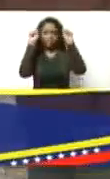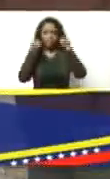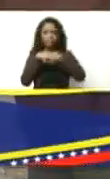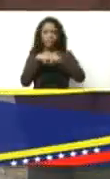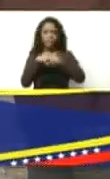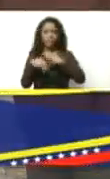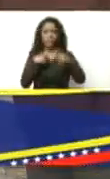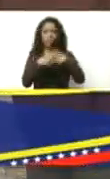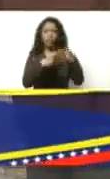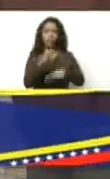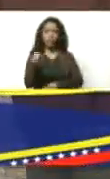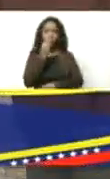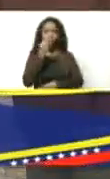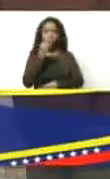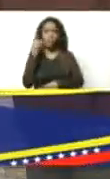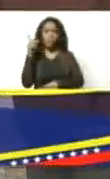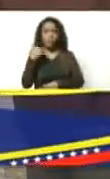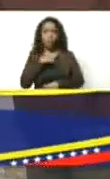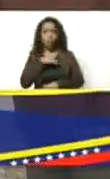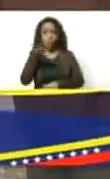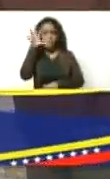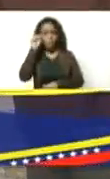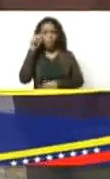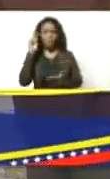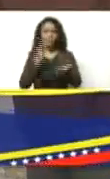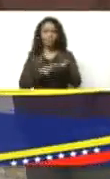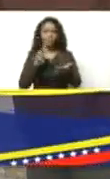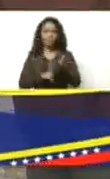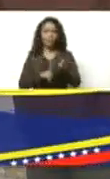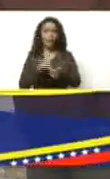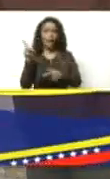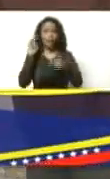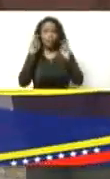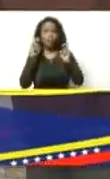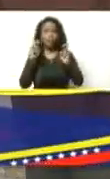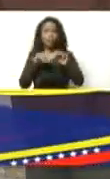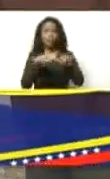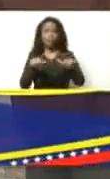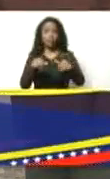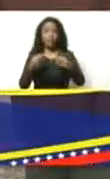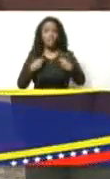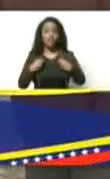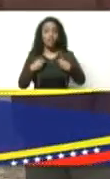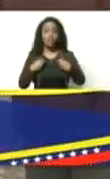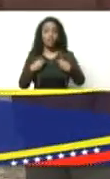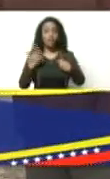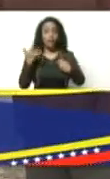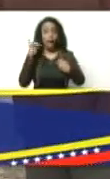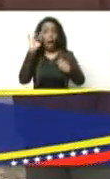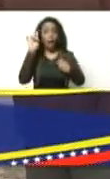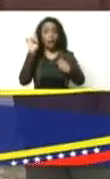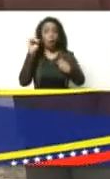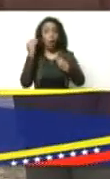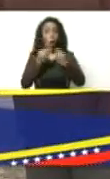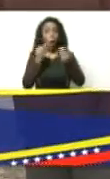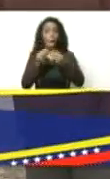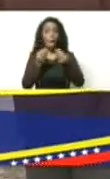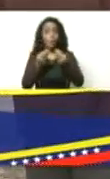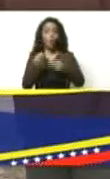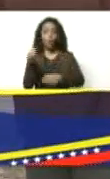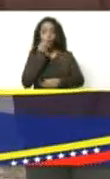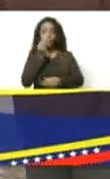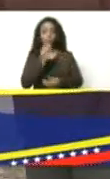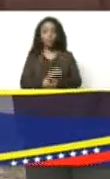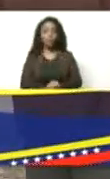agroecológico donde hemos entendido realmente que el suelo es un elemento vivo que tenemos que nutrirlo, que tenemos que